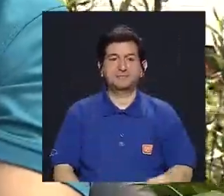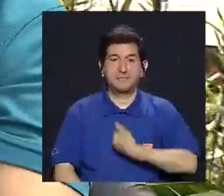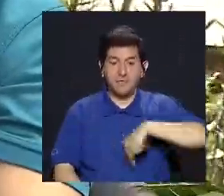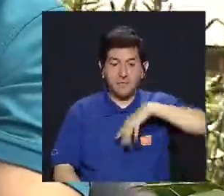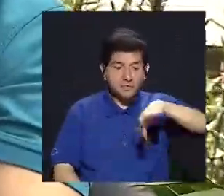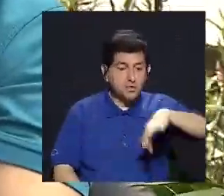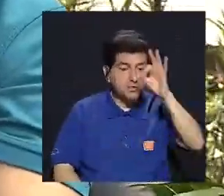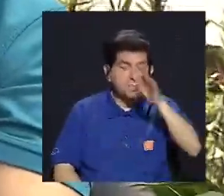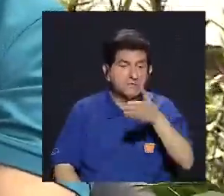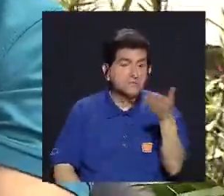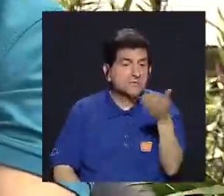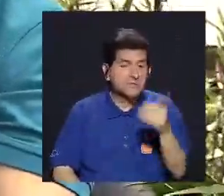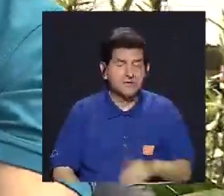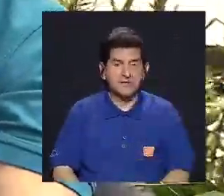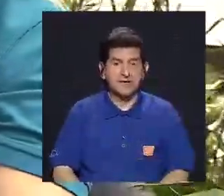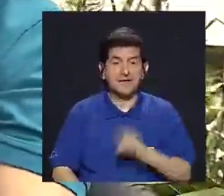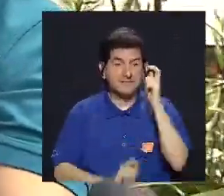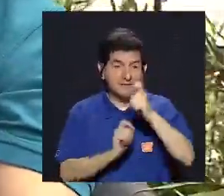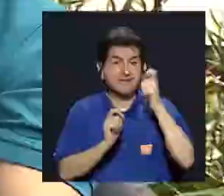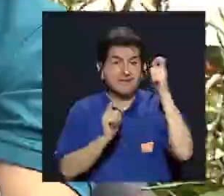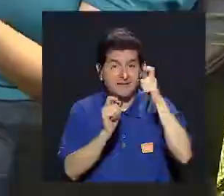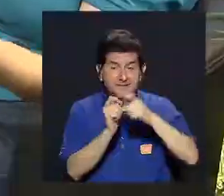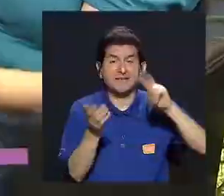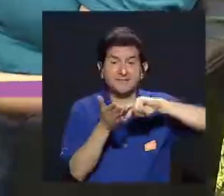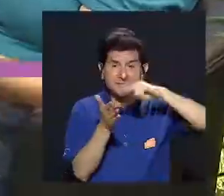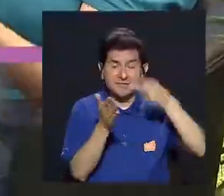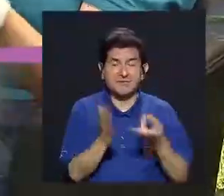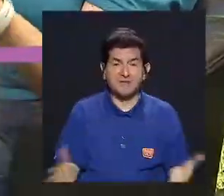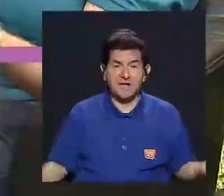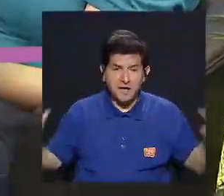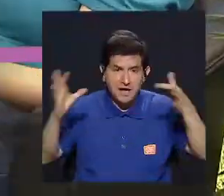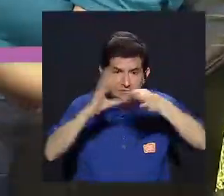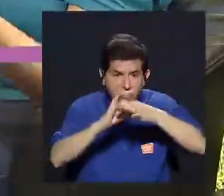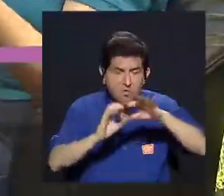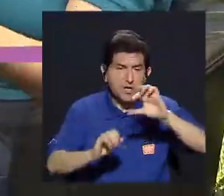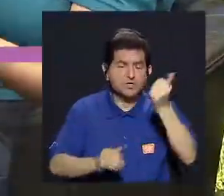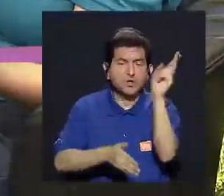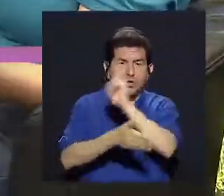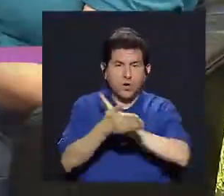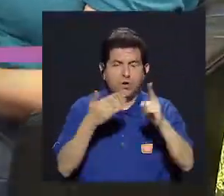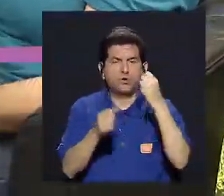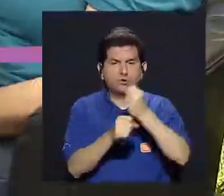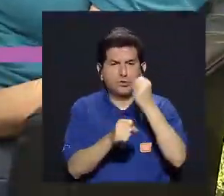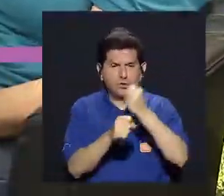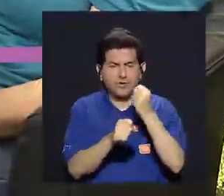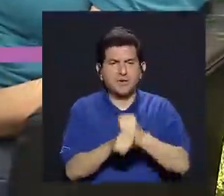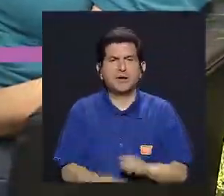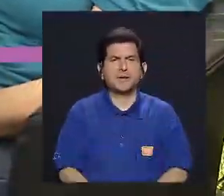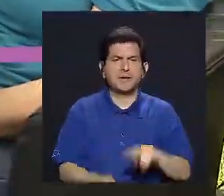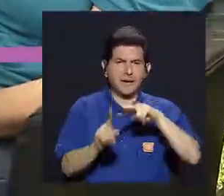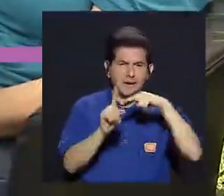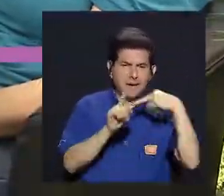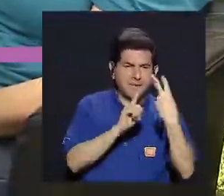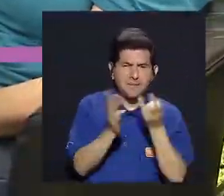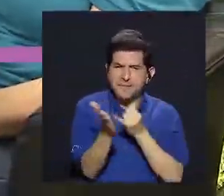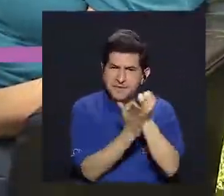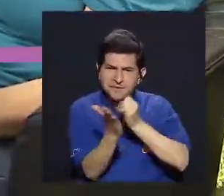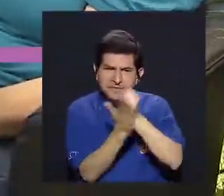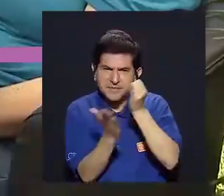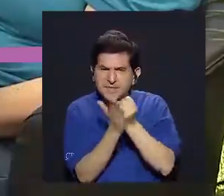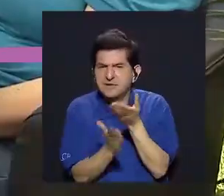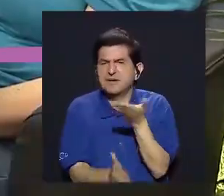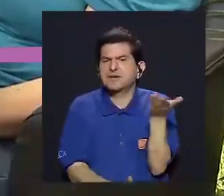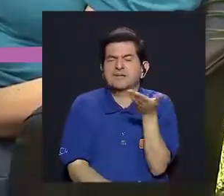algo que hemos encontrado ahora y que eso precisamente ha generado vinculaciones con otras universidades para trabajar un poco más desde el punto de vista investigación